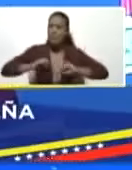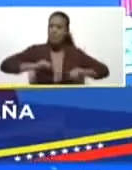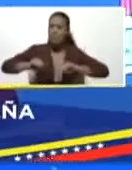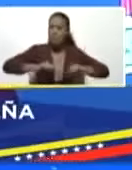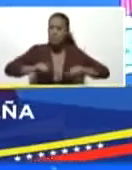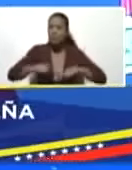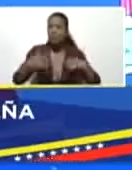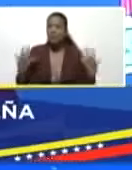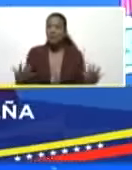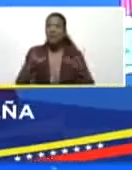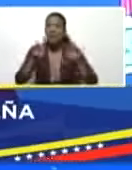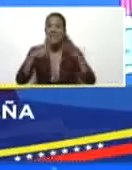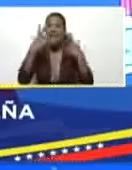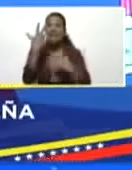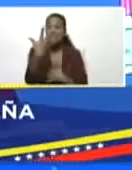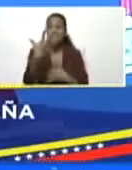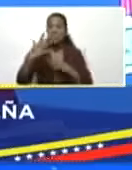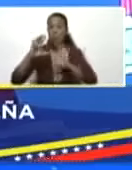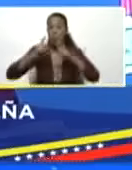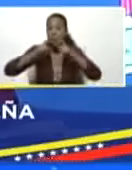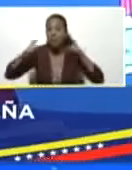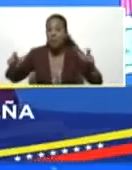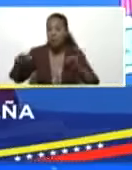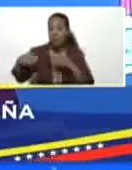movilización de las cinco generaciones,